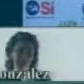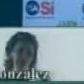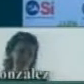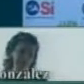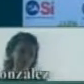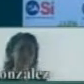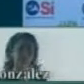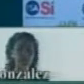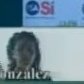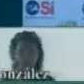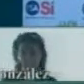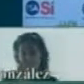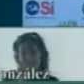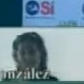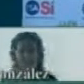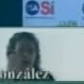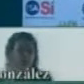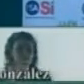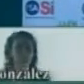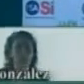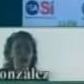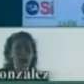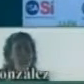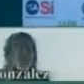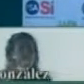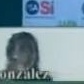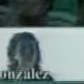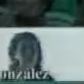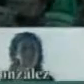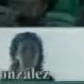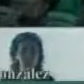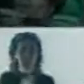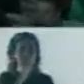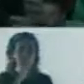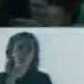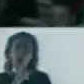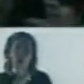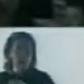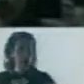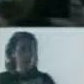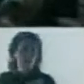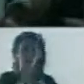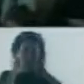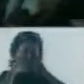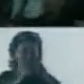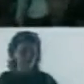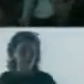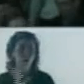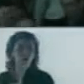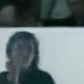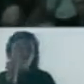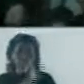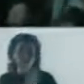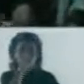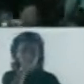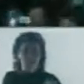A mi amigo Falín, que tiene un par de narices, mucha honestidad, ingenuidad, y a lo mejor